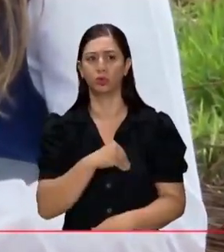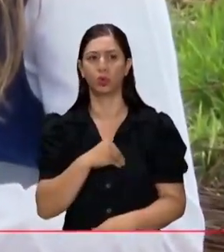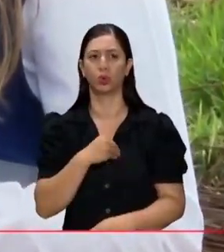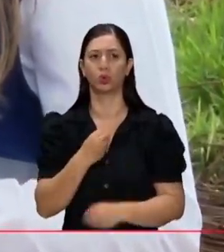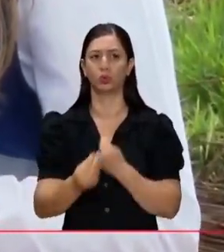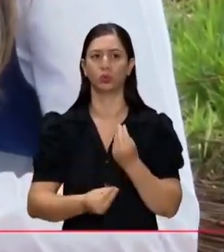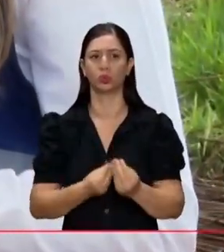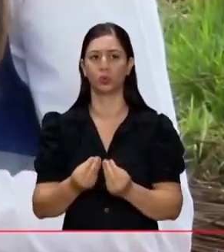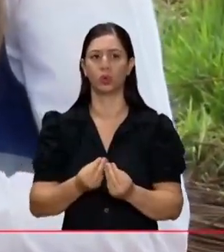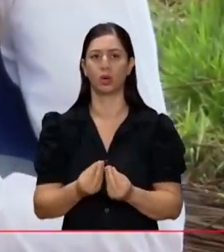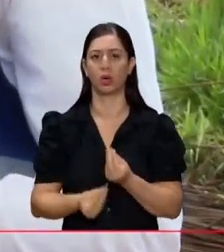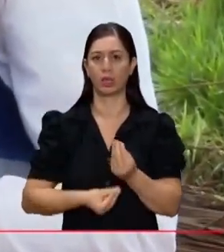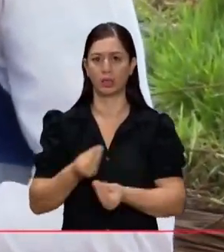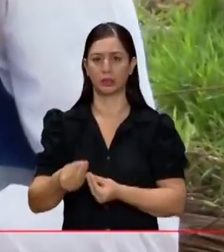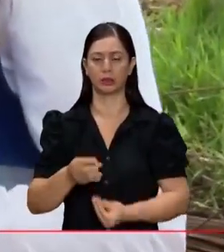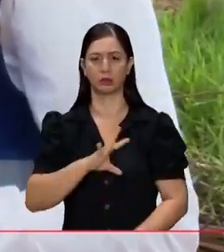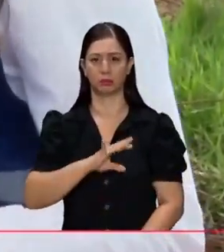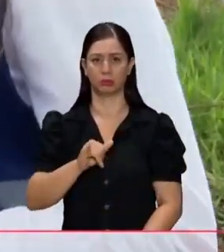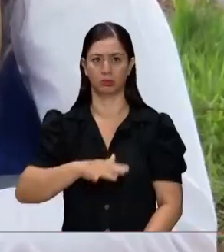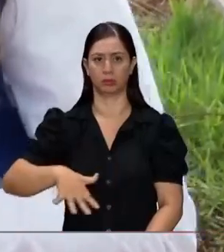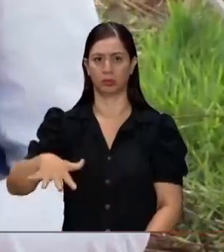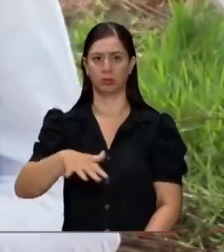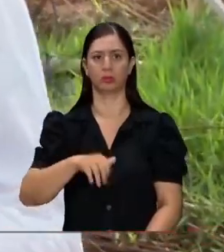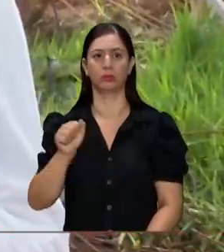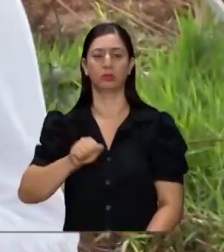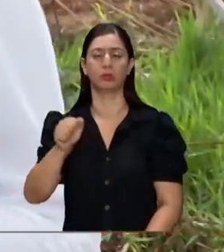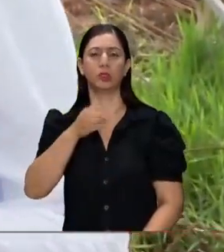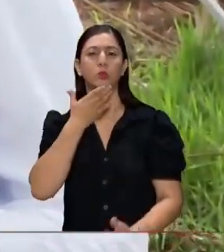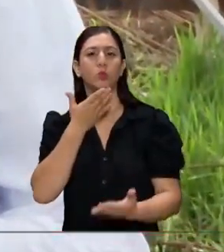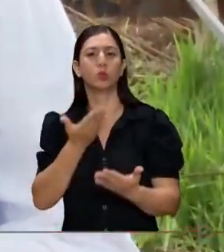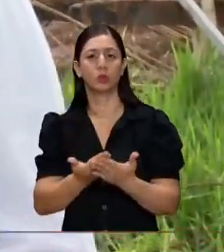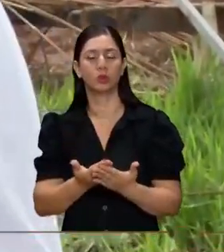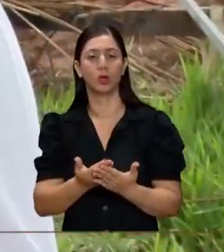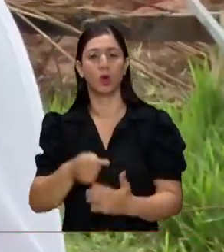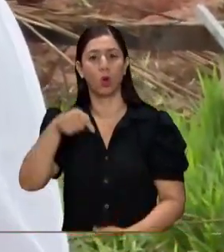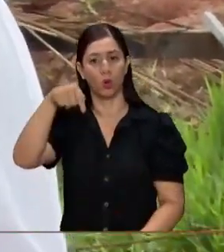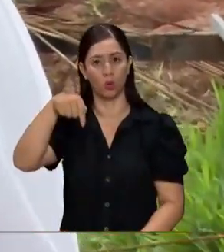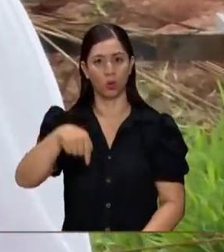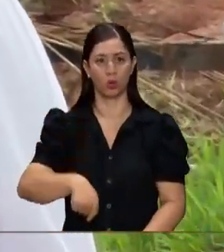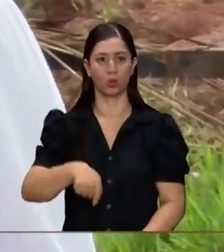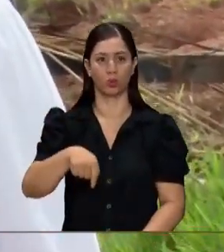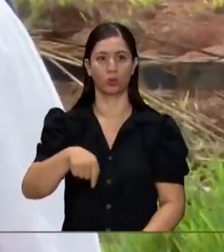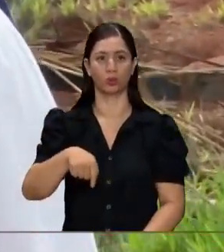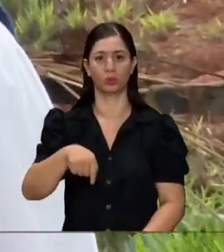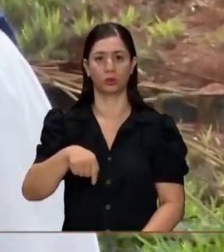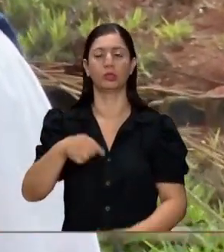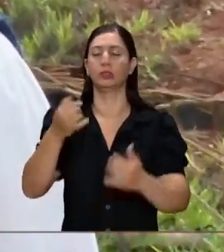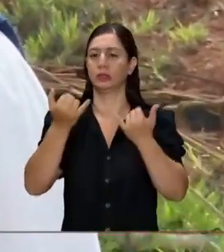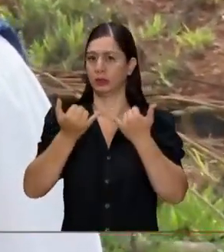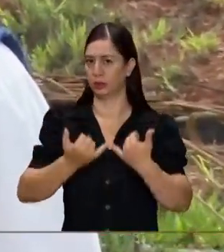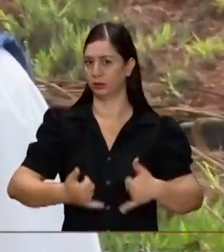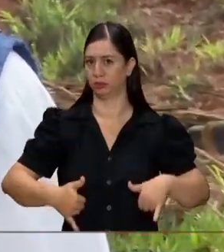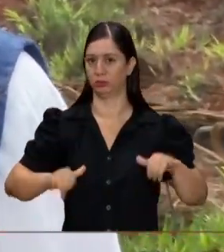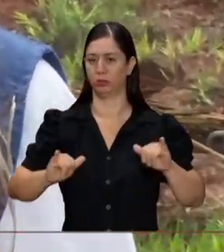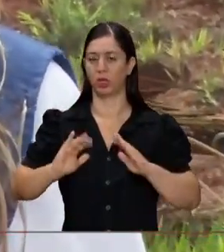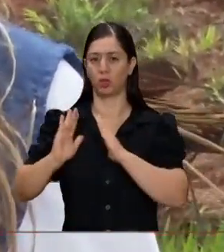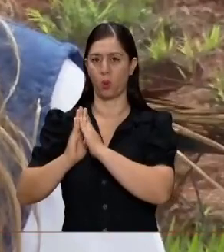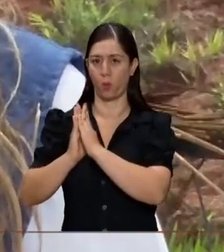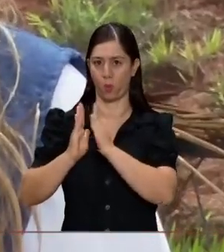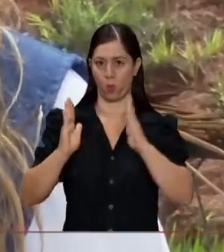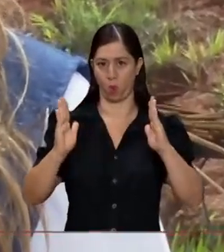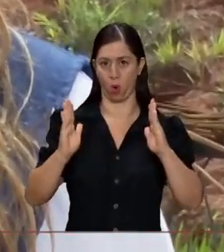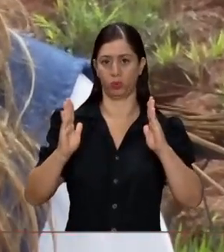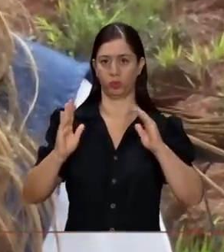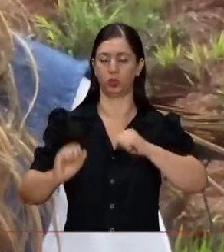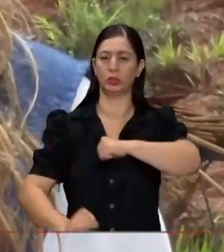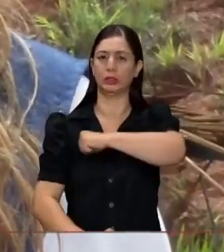la sedimentación que han hecho acá en este lugar. Sí, muchas gracias. El día de hoy estamos ya terminando toda la etapa de